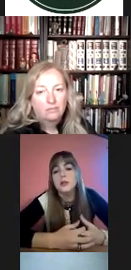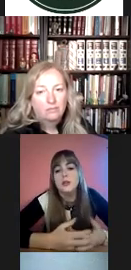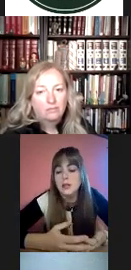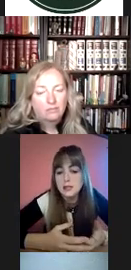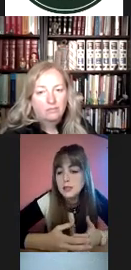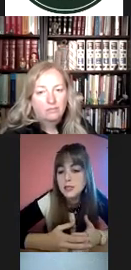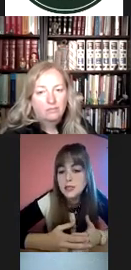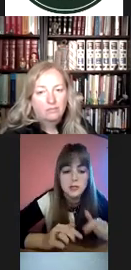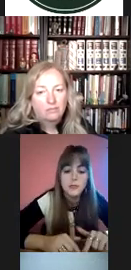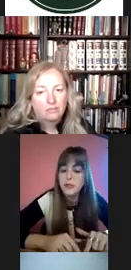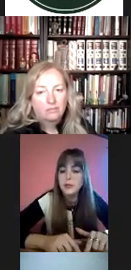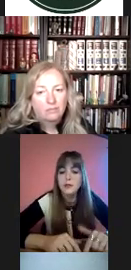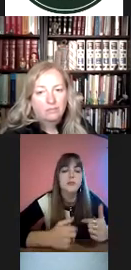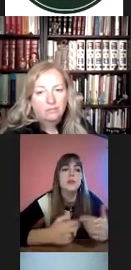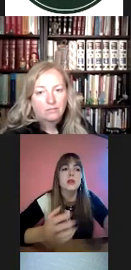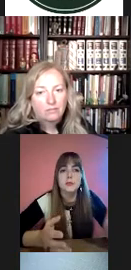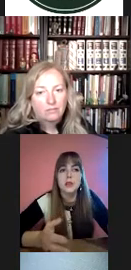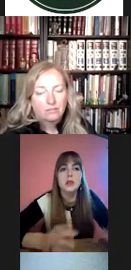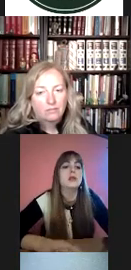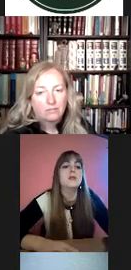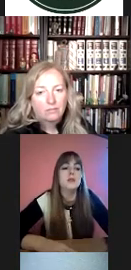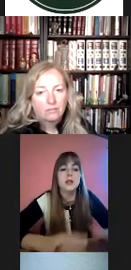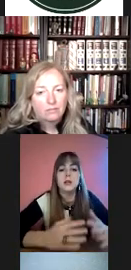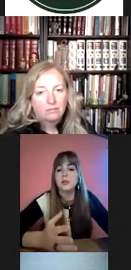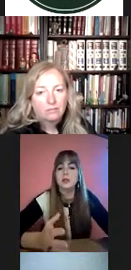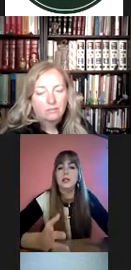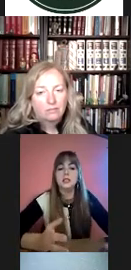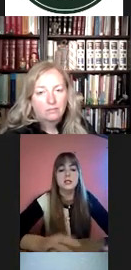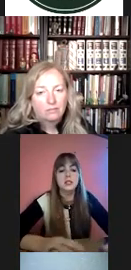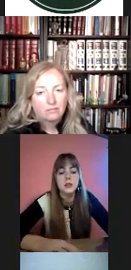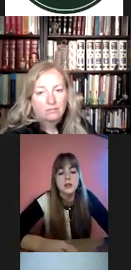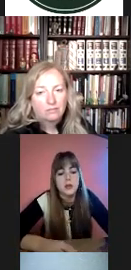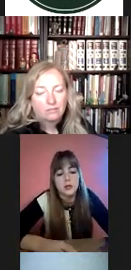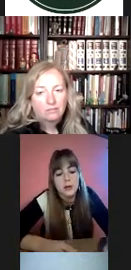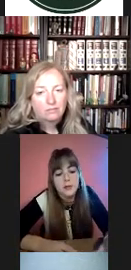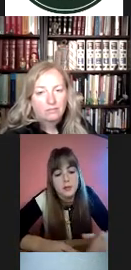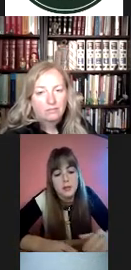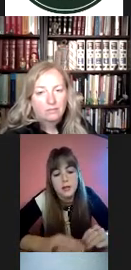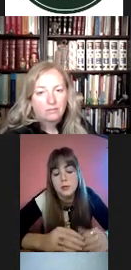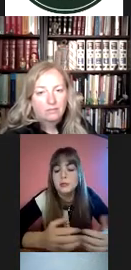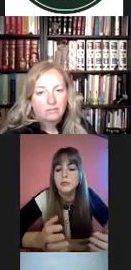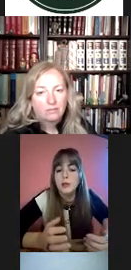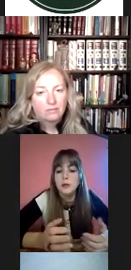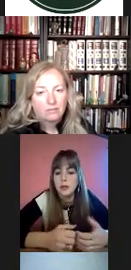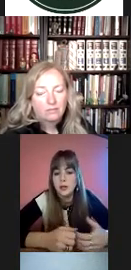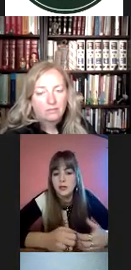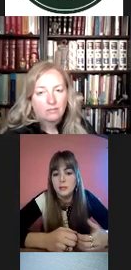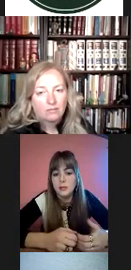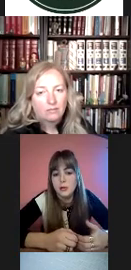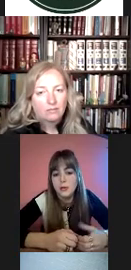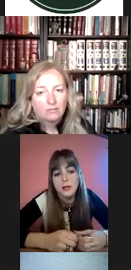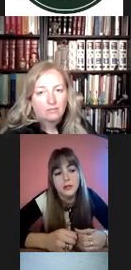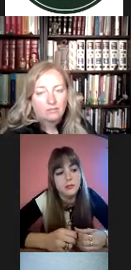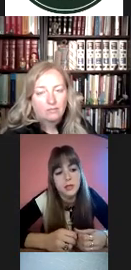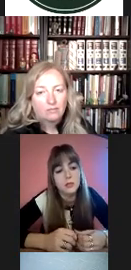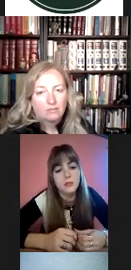bueno, ingresás a la Change, firmar, podés difundirlo y también explicar por qué está la Change, y cuanto más firmas tengamos, la verdad que es